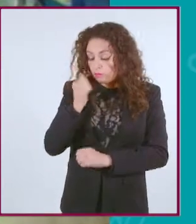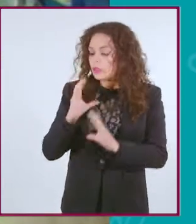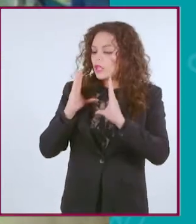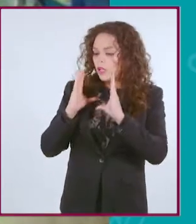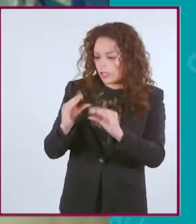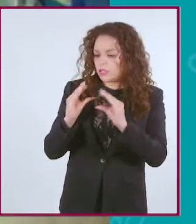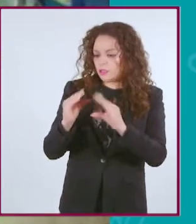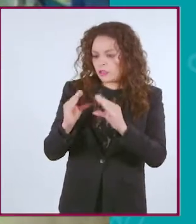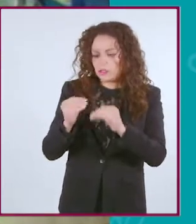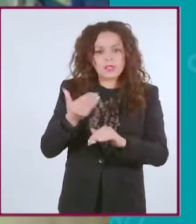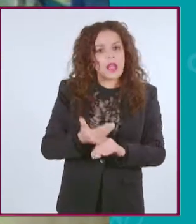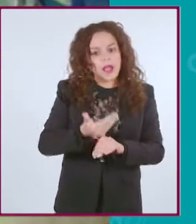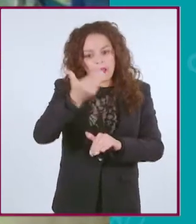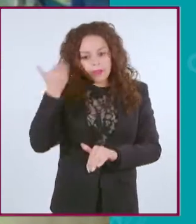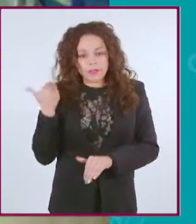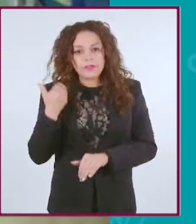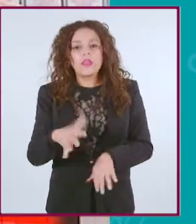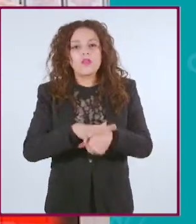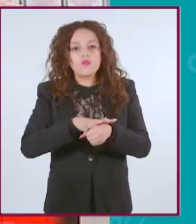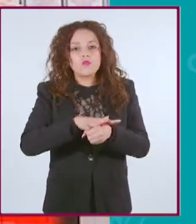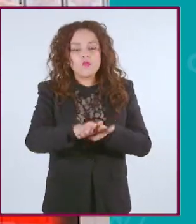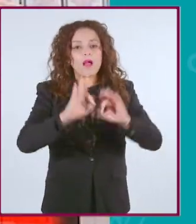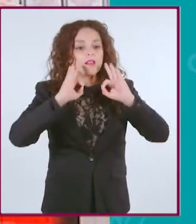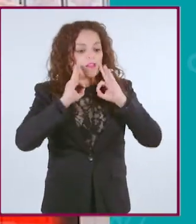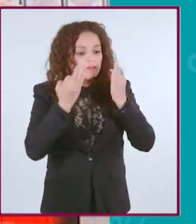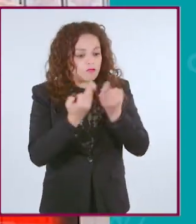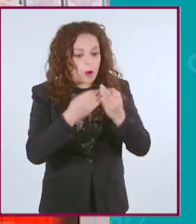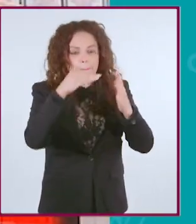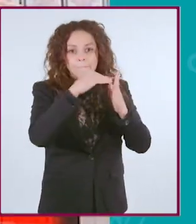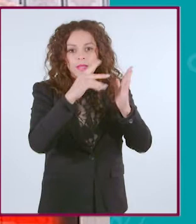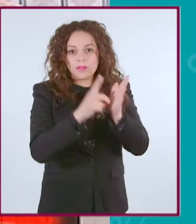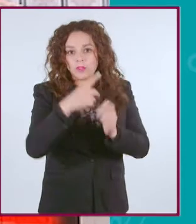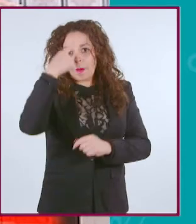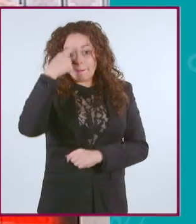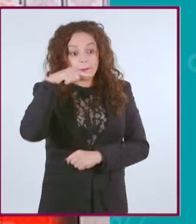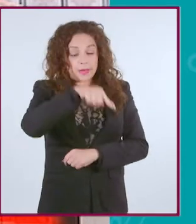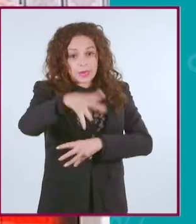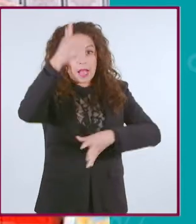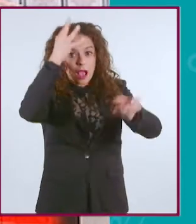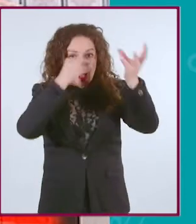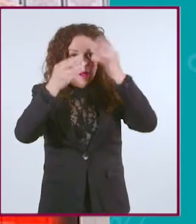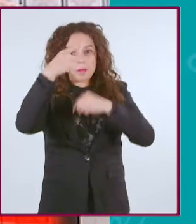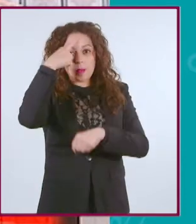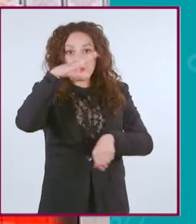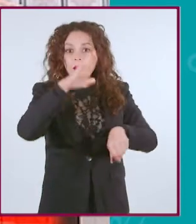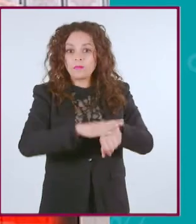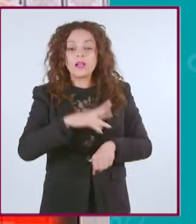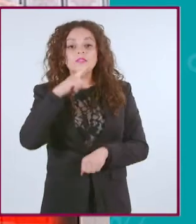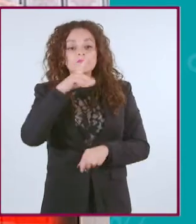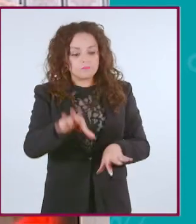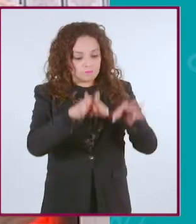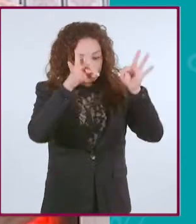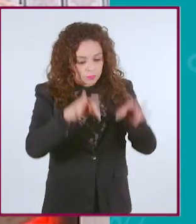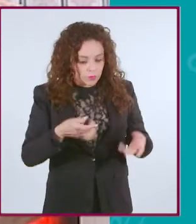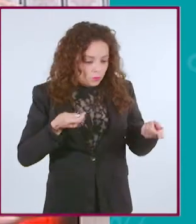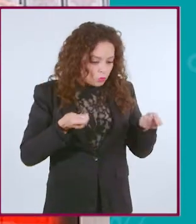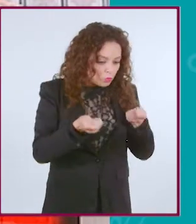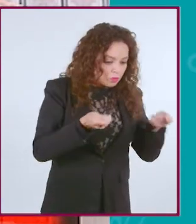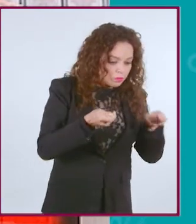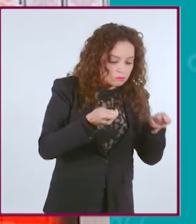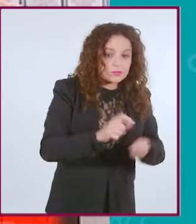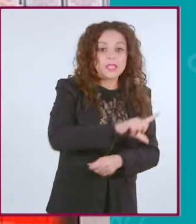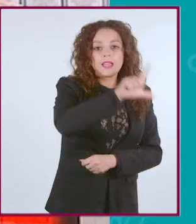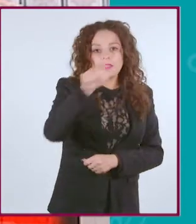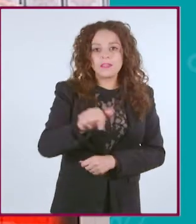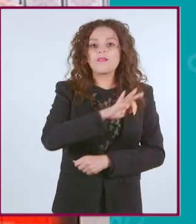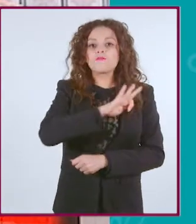un principio cuáles son los mecanismos que tiene que ir él dominando y controlando para poder llegar a trabajarlo